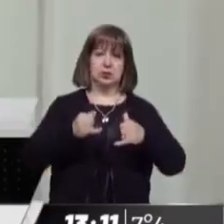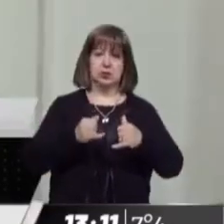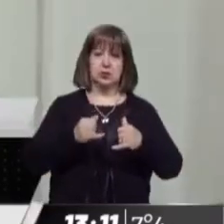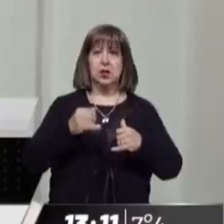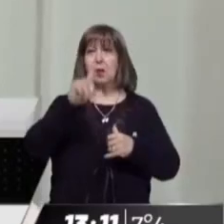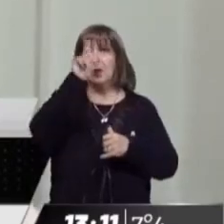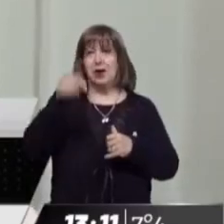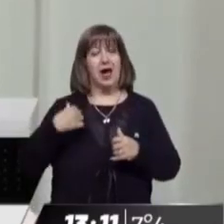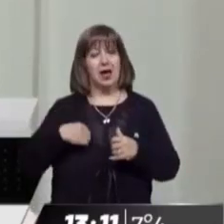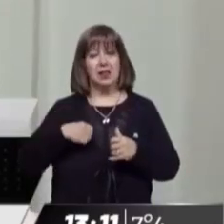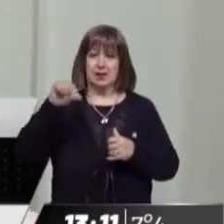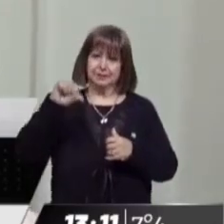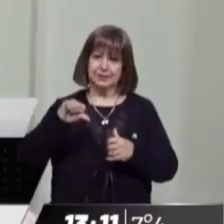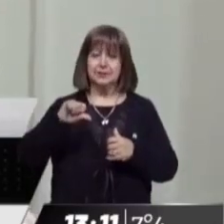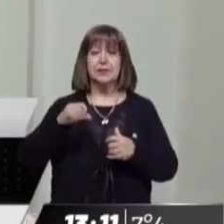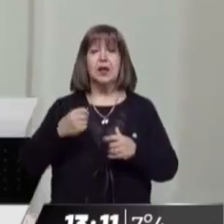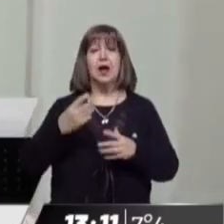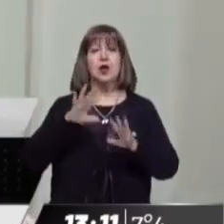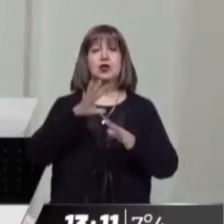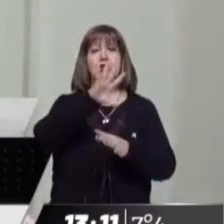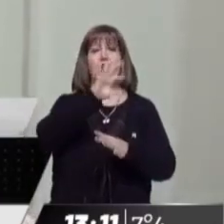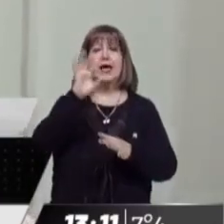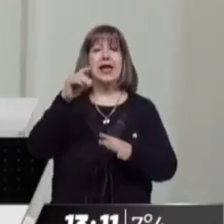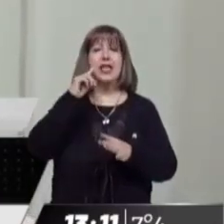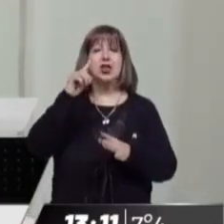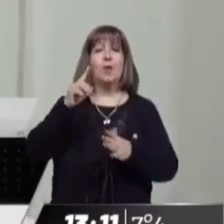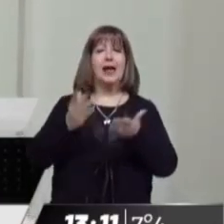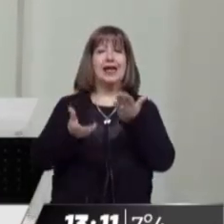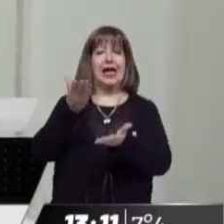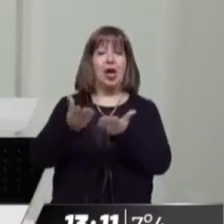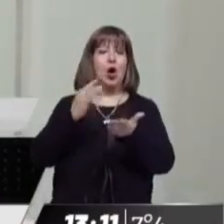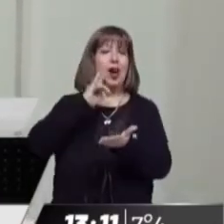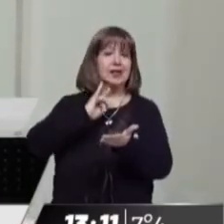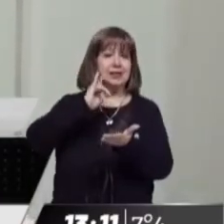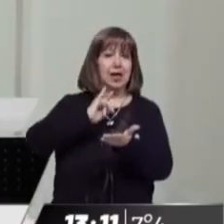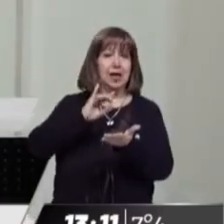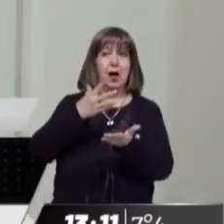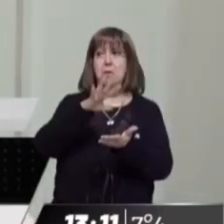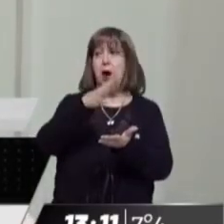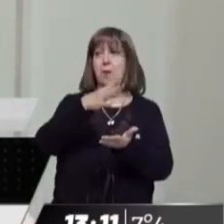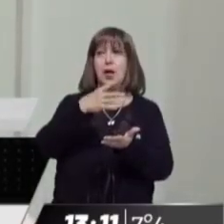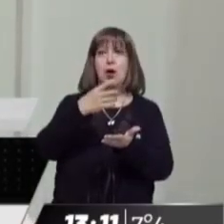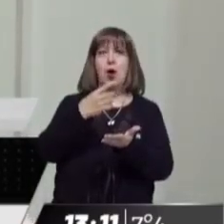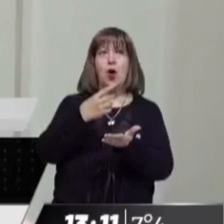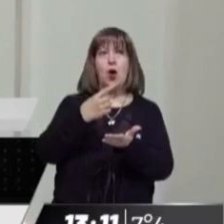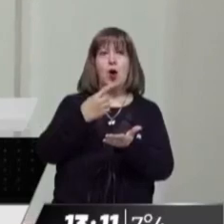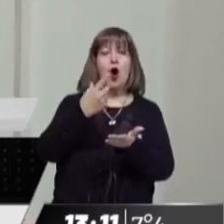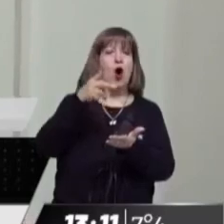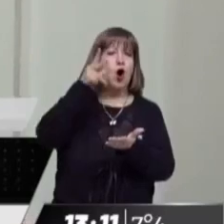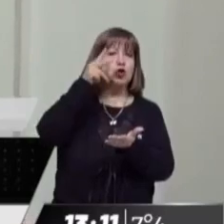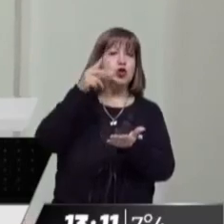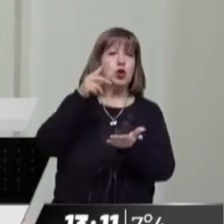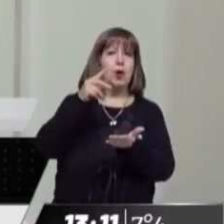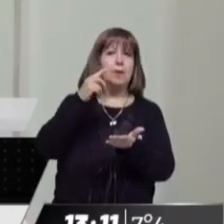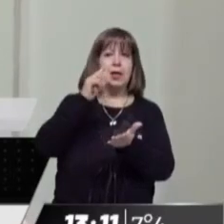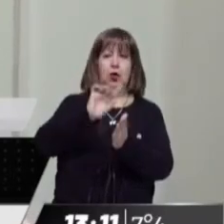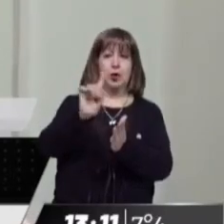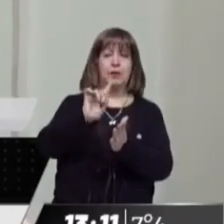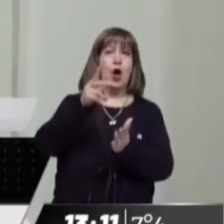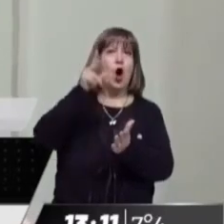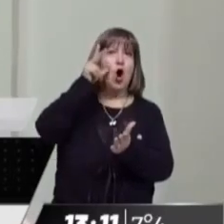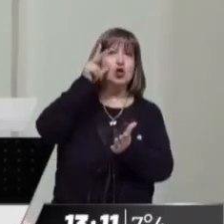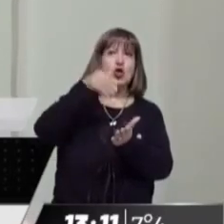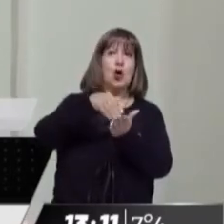¿no? Nosotros recibiríamos cerca de 500.000 kilos de leche, que equivalen aproximadamente a